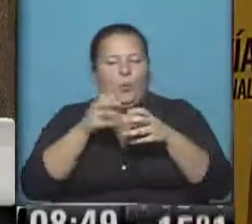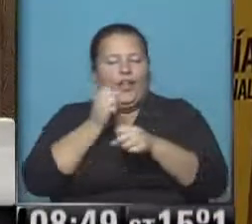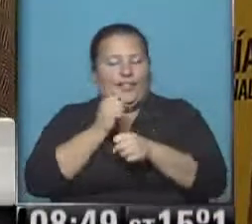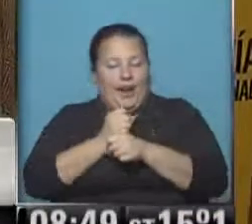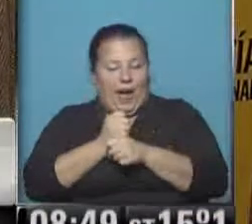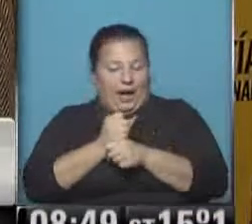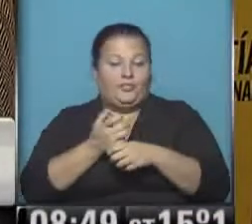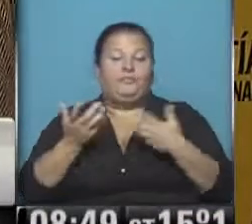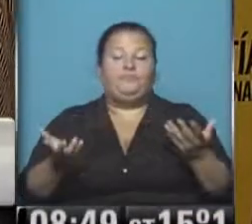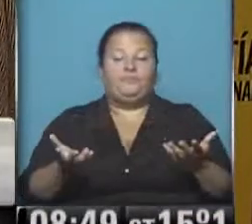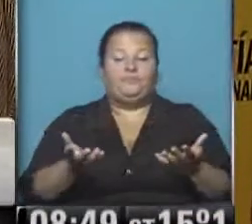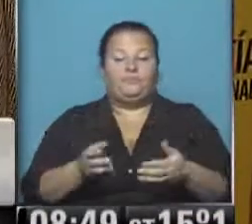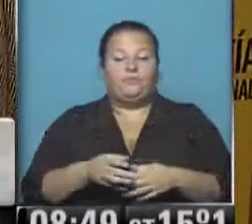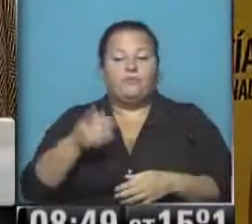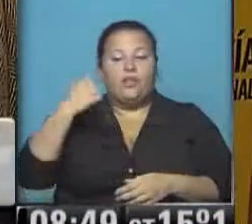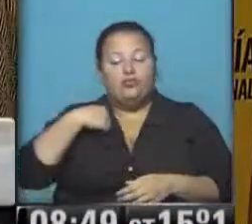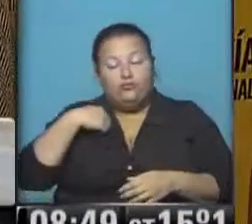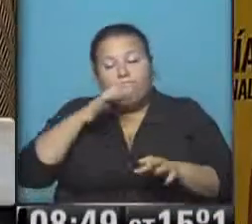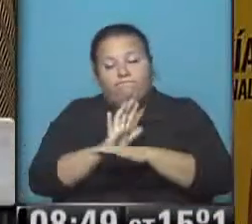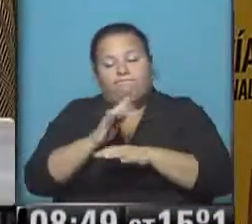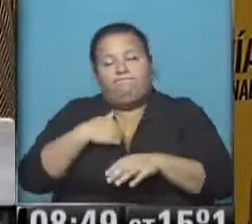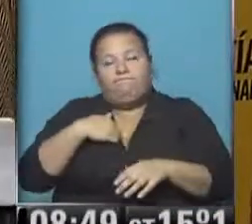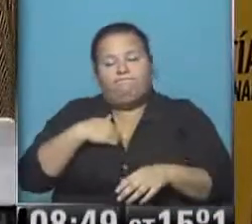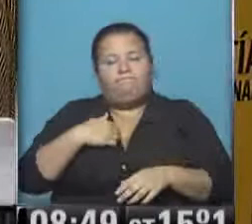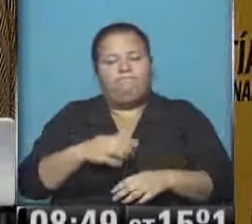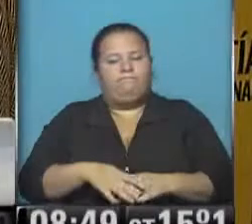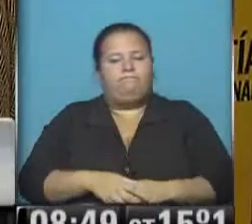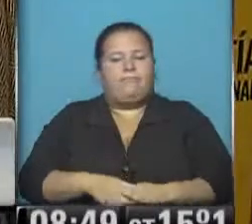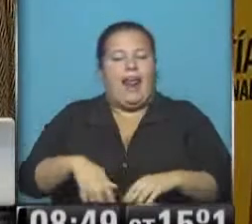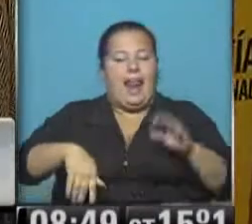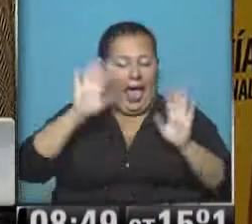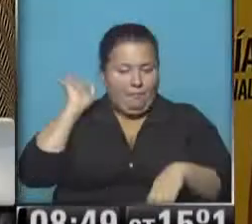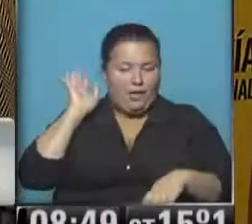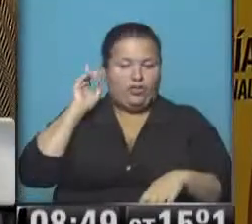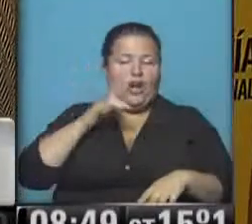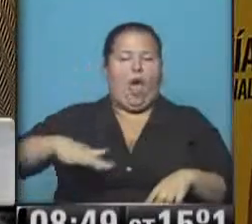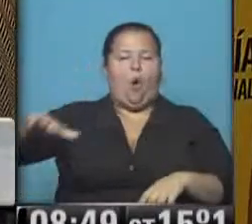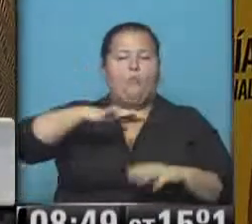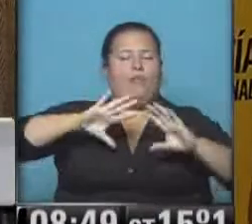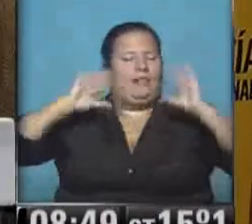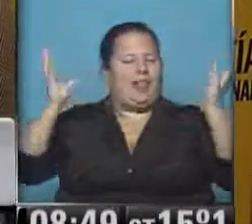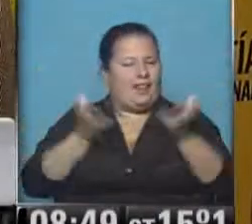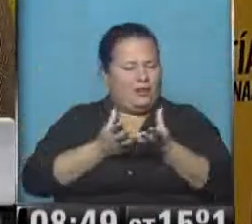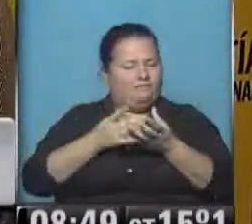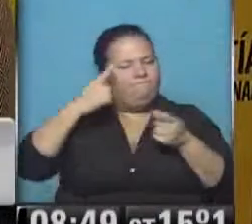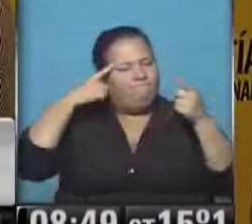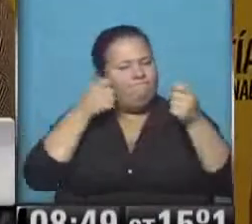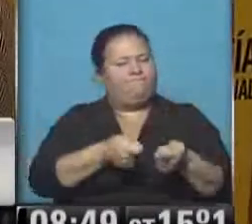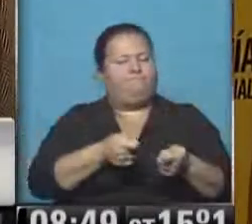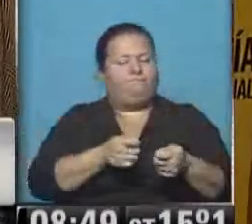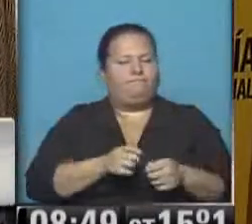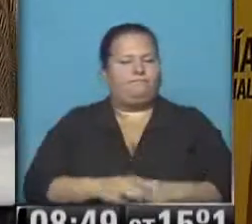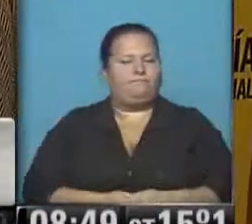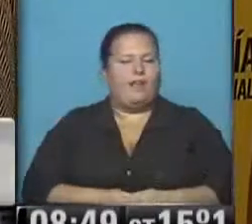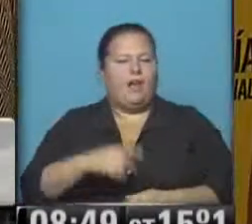y mientras no te diría que en la mayoría incluso de la comunidad internacional apostaba a